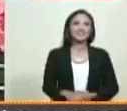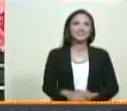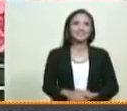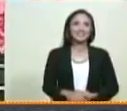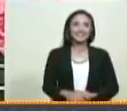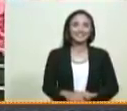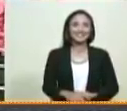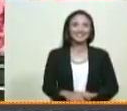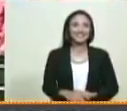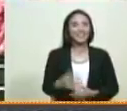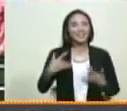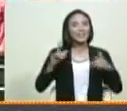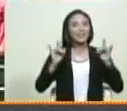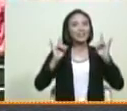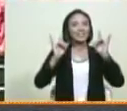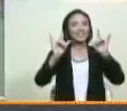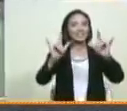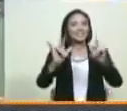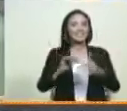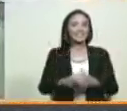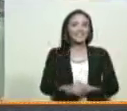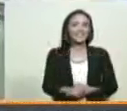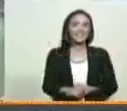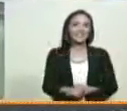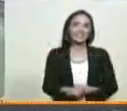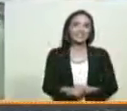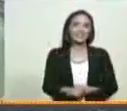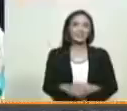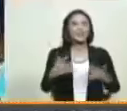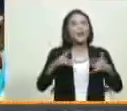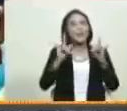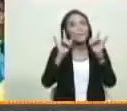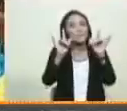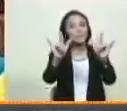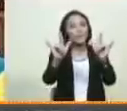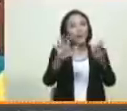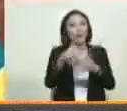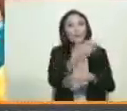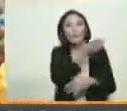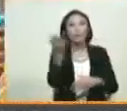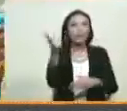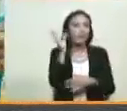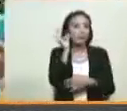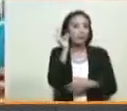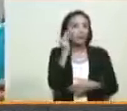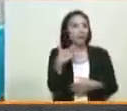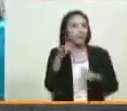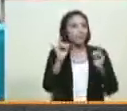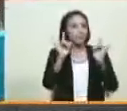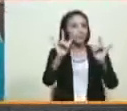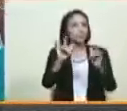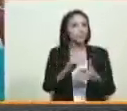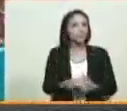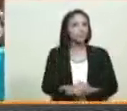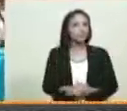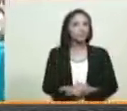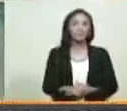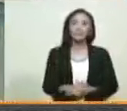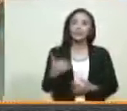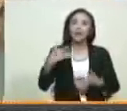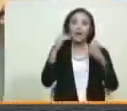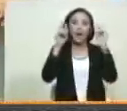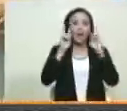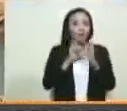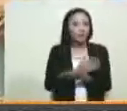Yo también te amo, mujer. Un abrazo. Un beso. Que Dios te bendiga y la Virgen del Valle te